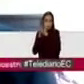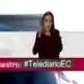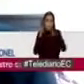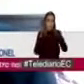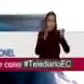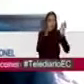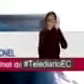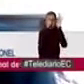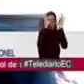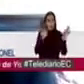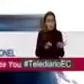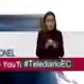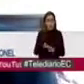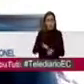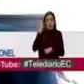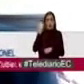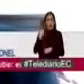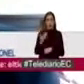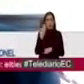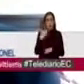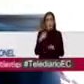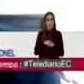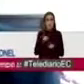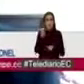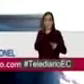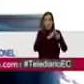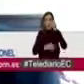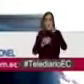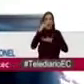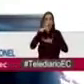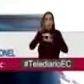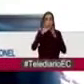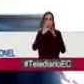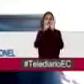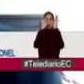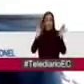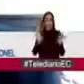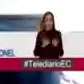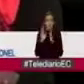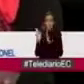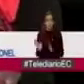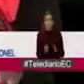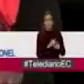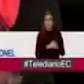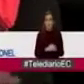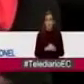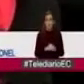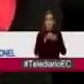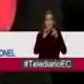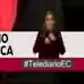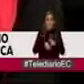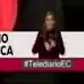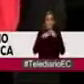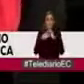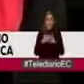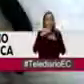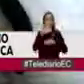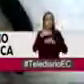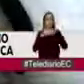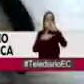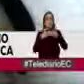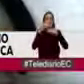facturado con las tarifas anteriores, tendrán que hacer una refacturación a dichos clientes. Desde ARCONEL se precisa cómo